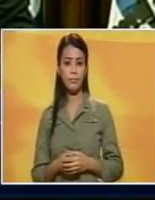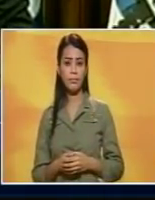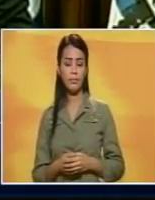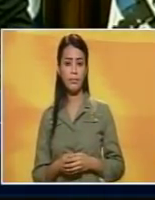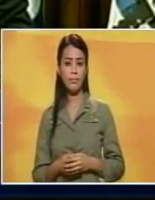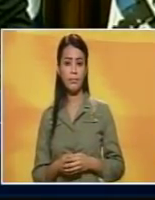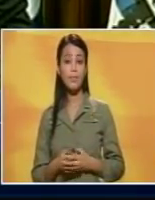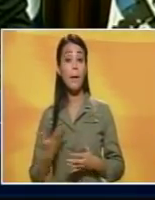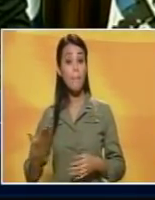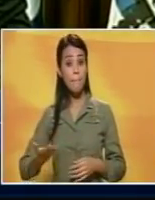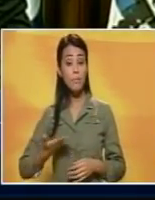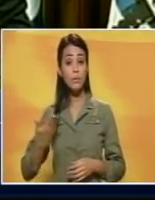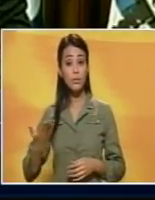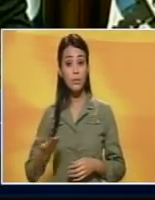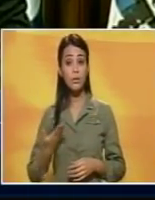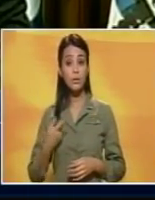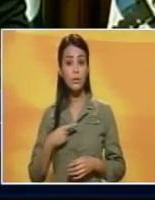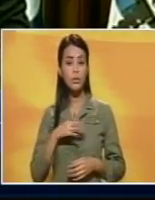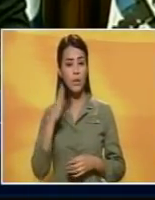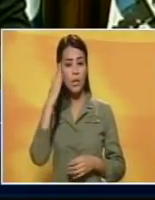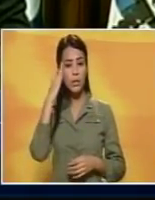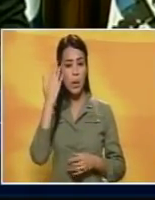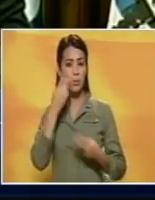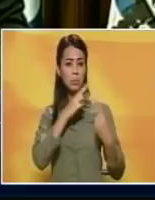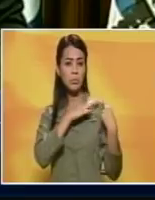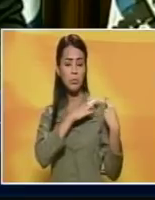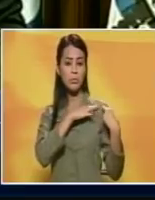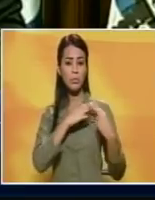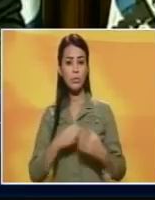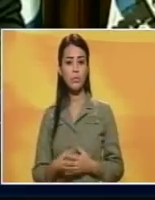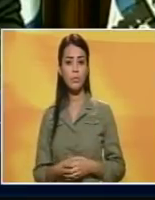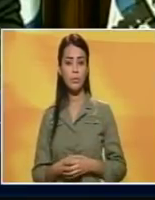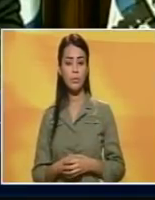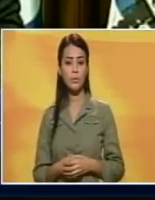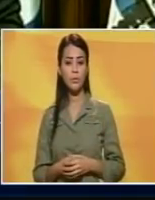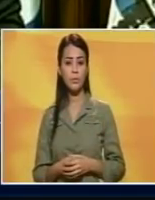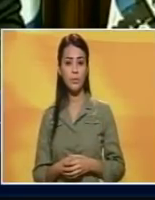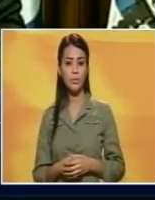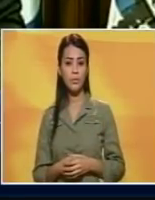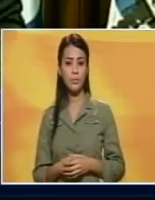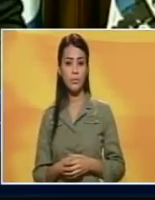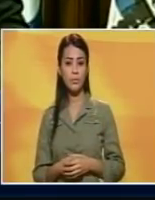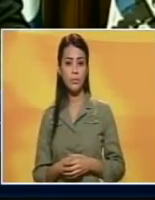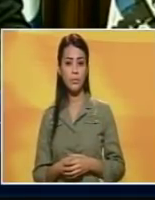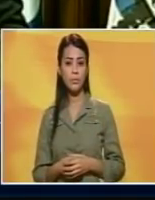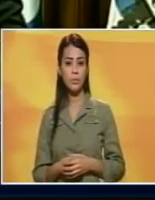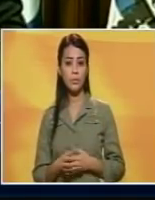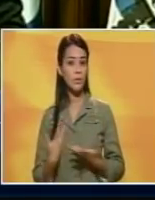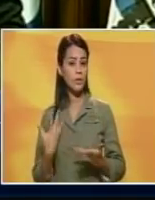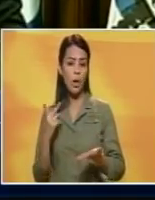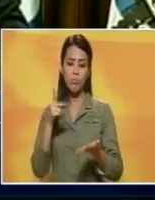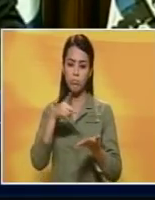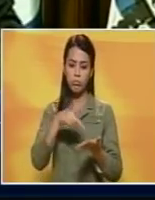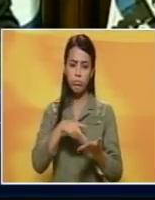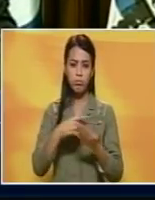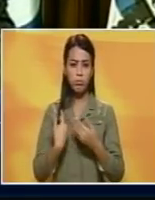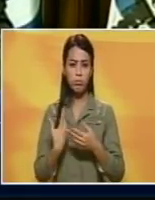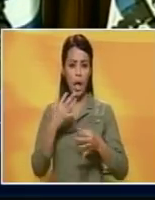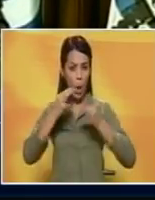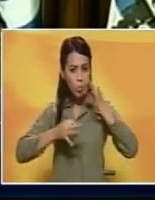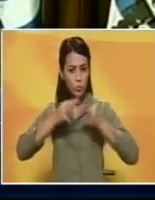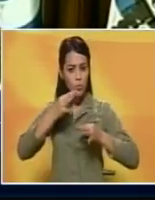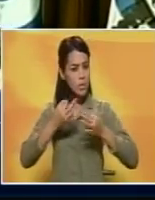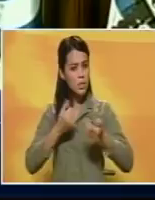bien importante que los que se saben responsables se pongan a derecho, se entreguen a la justicia y